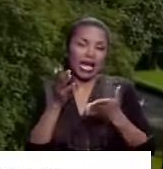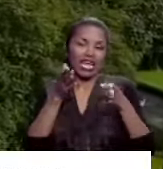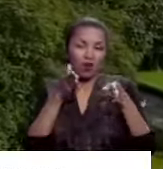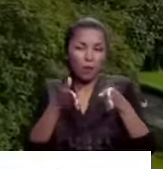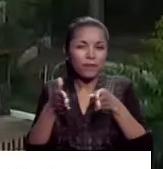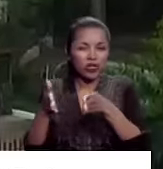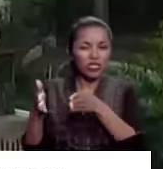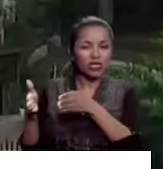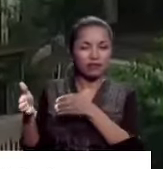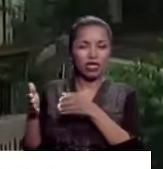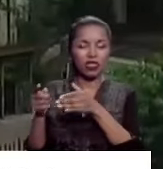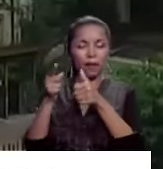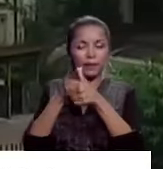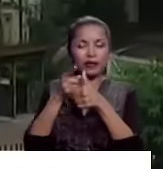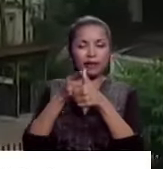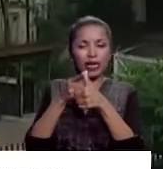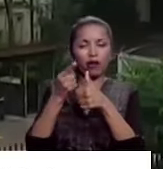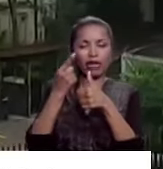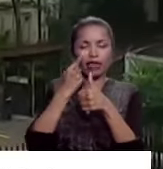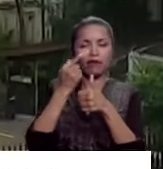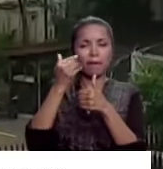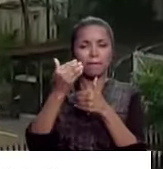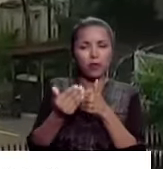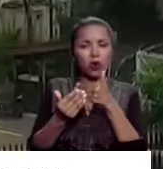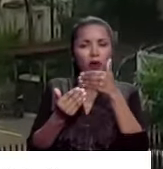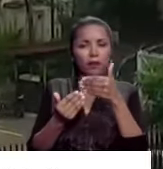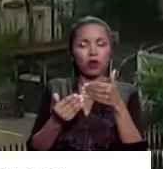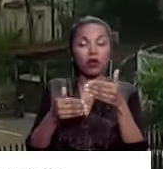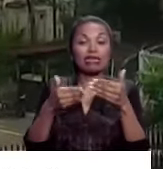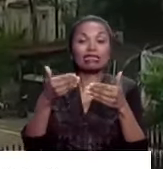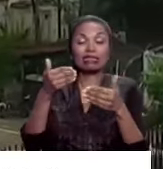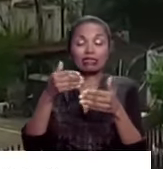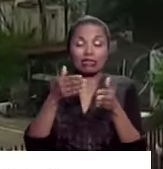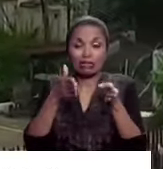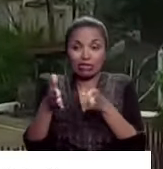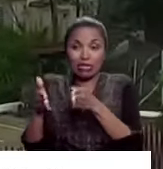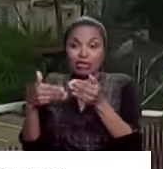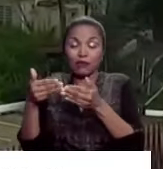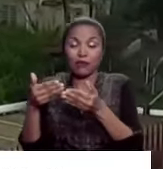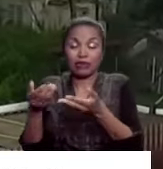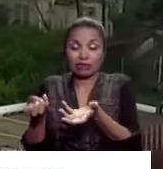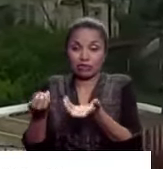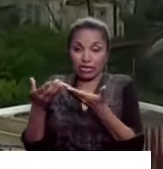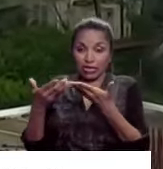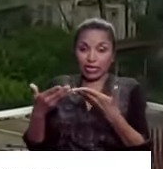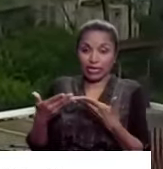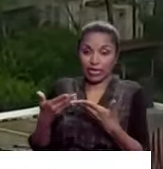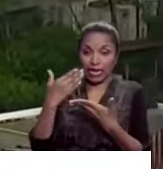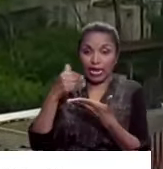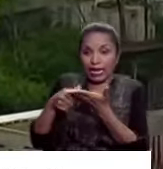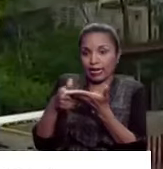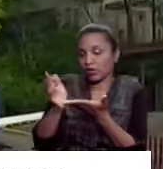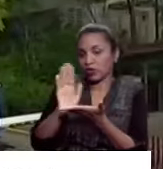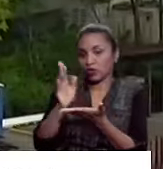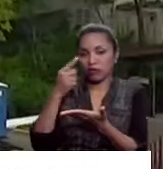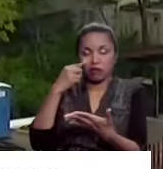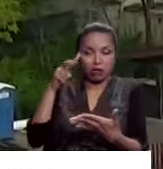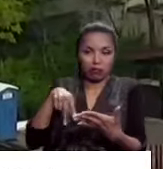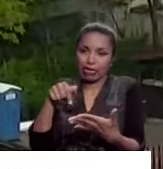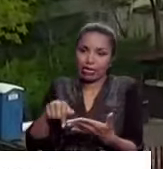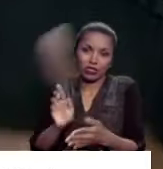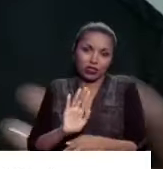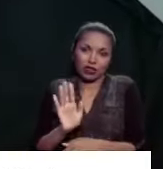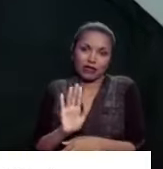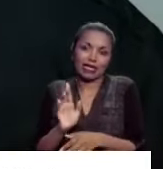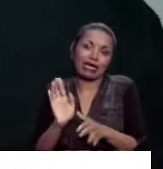estipula el artículo 50 del reglamento interno. La Secretaría General tiene que darnos el traslado y tenemos que llamar. No ha llegado, y para